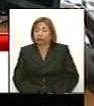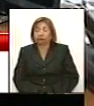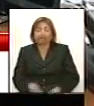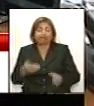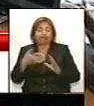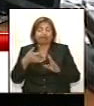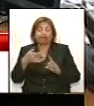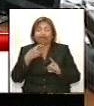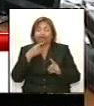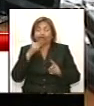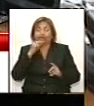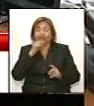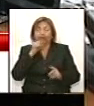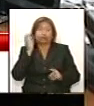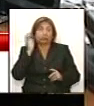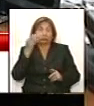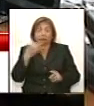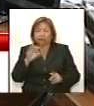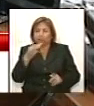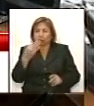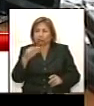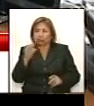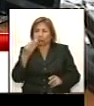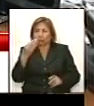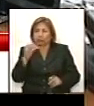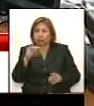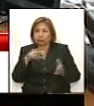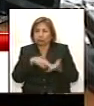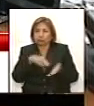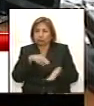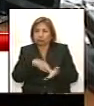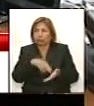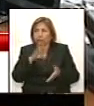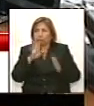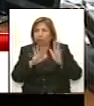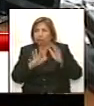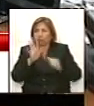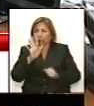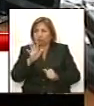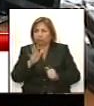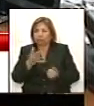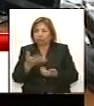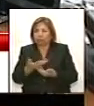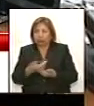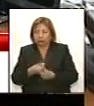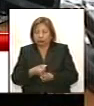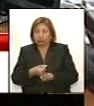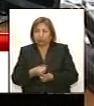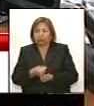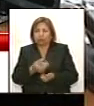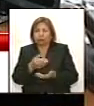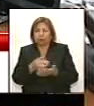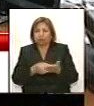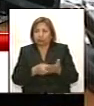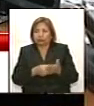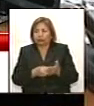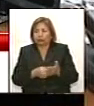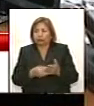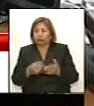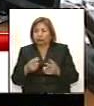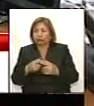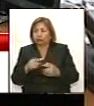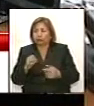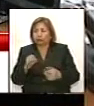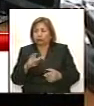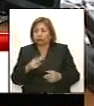de violencia contra las mujeres desde siempre, desde noviembre del 2015, se tienen que recibir en el marco de un proceso que primero es de tutela y luego es de